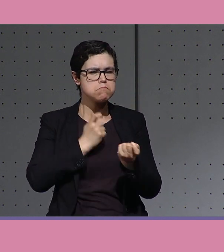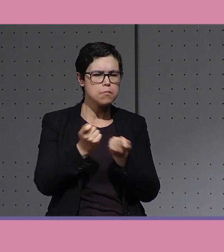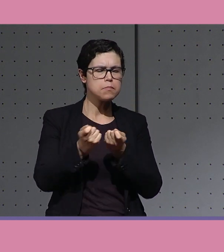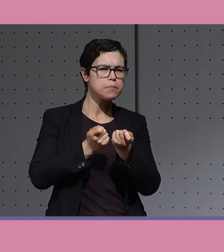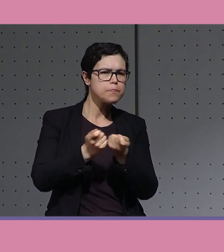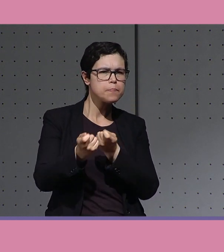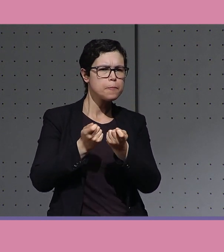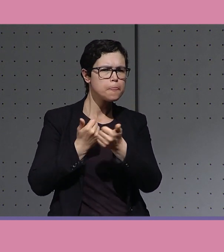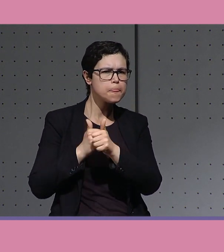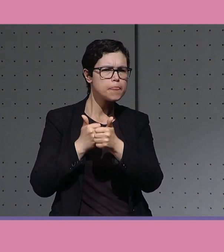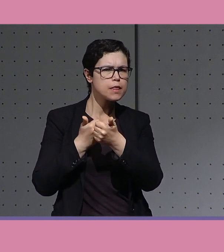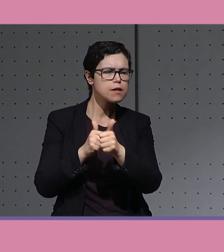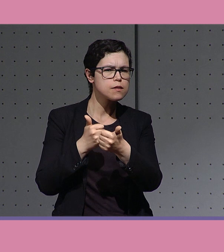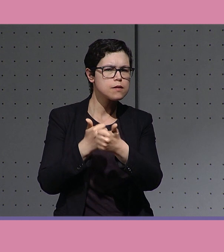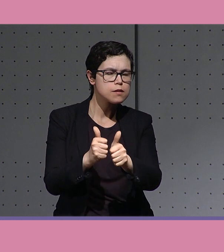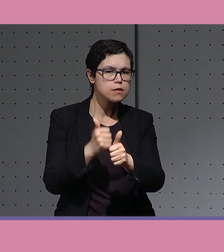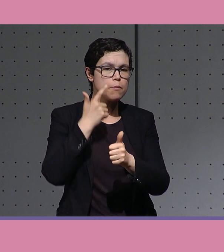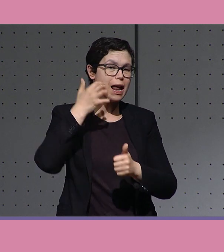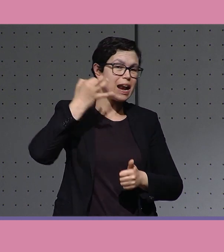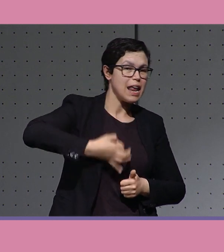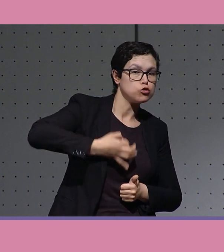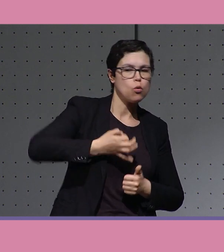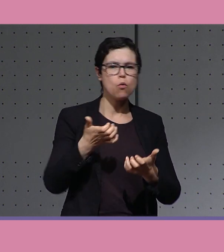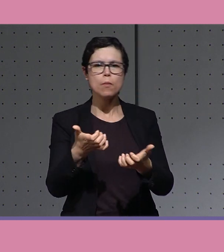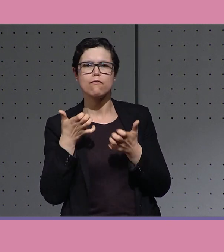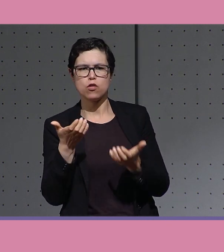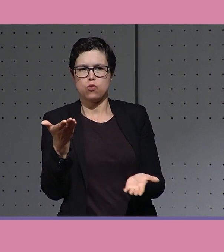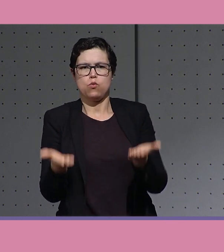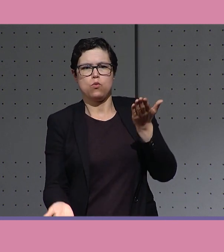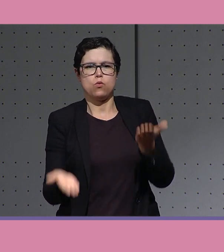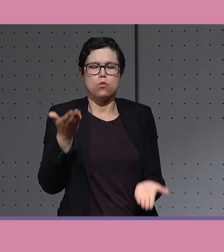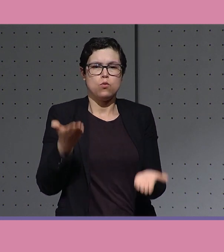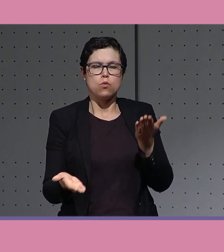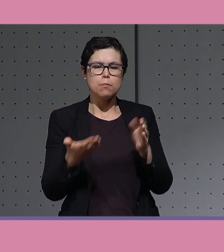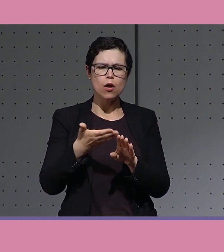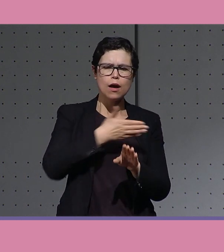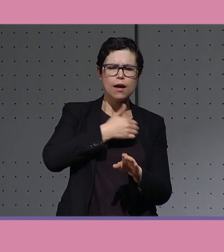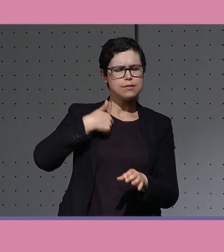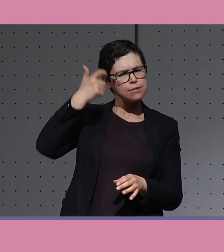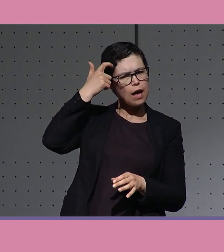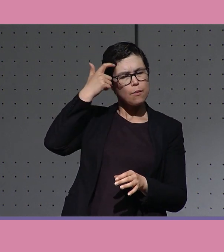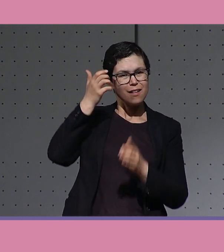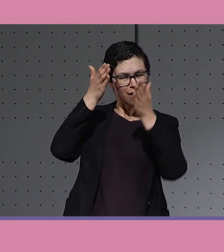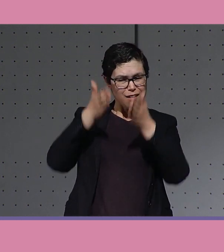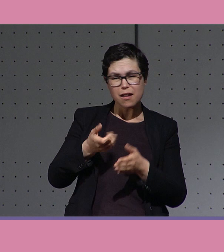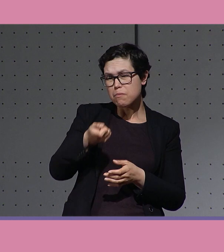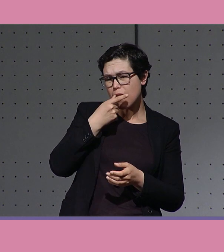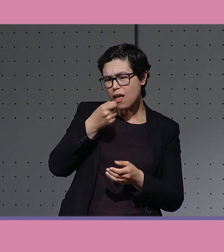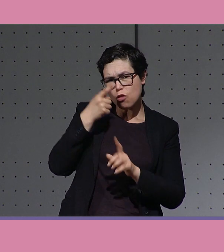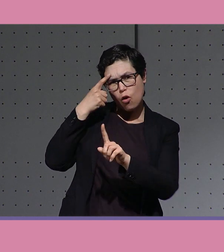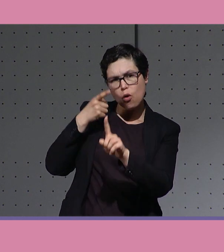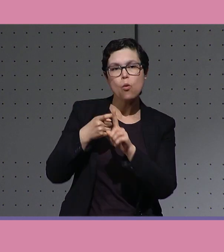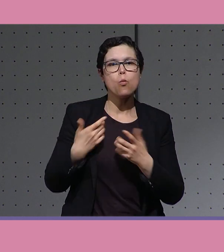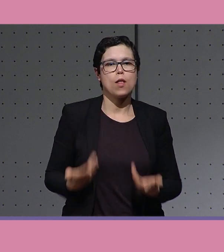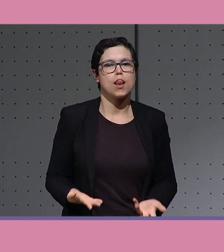balance riesgo-beneficio a lo largo del tiempo, pero siempre pensando a priori qué es lo que estamos intentando trabajar con la medicación. A veces